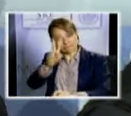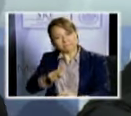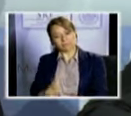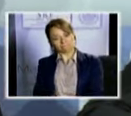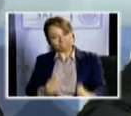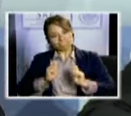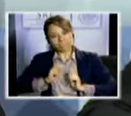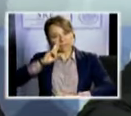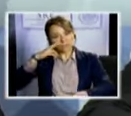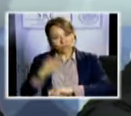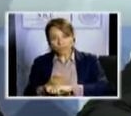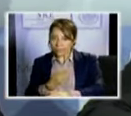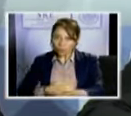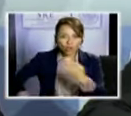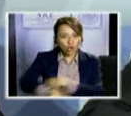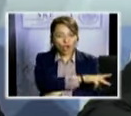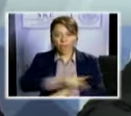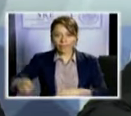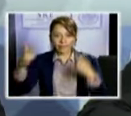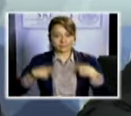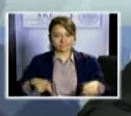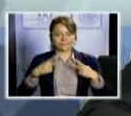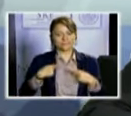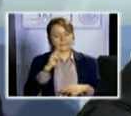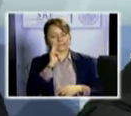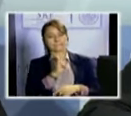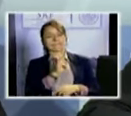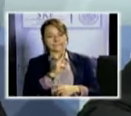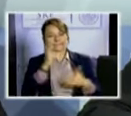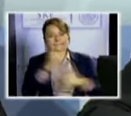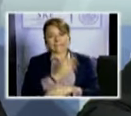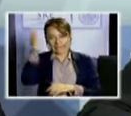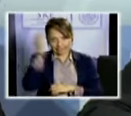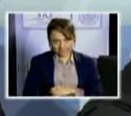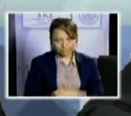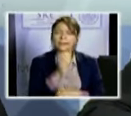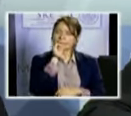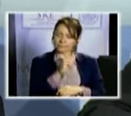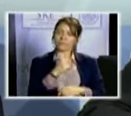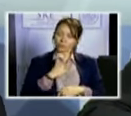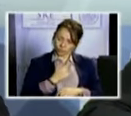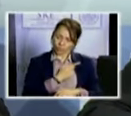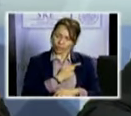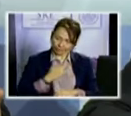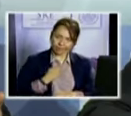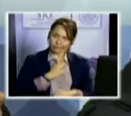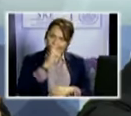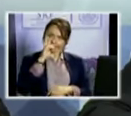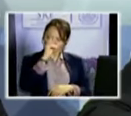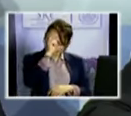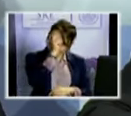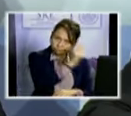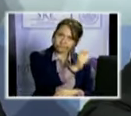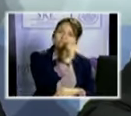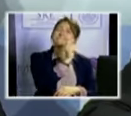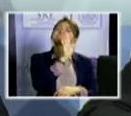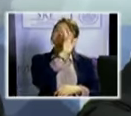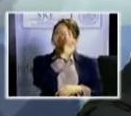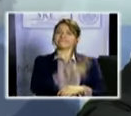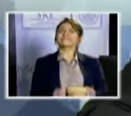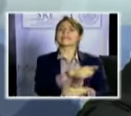aquí quisiera hacer el reconocimiento, opiniones de otros actores, como es el caso de los parlamentarios,